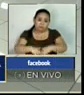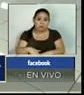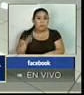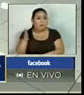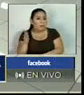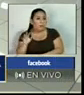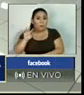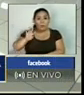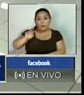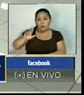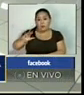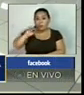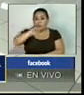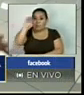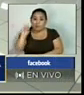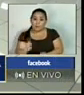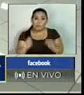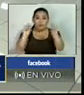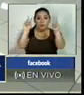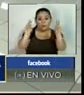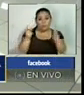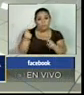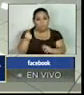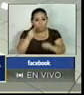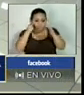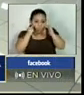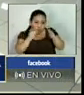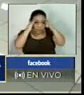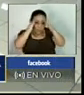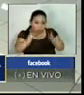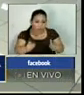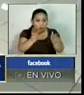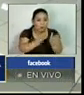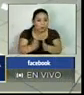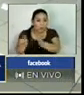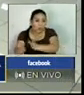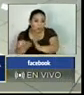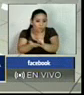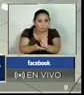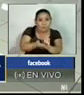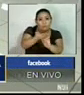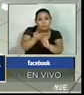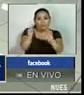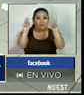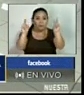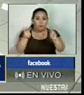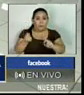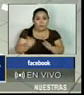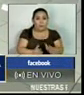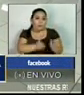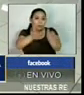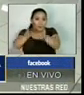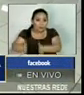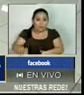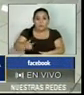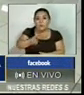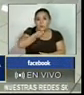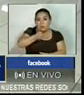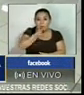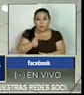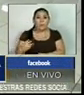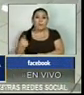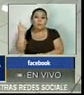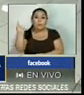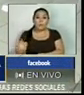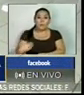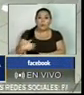43% y es por ello que ya se están enfocando más en el plan de reactivación económica. Por otra parte, también el viceministro de